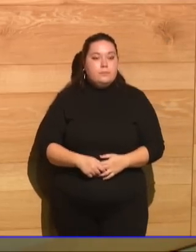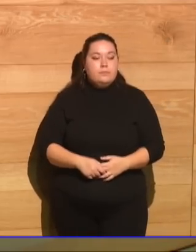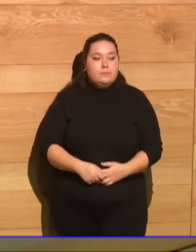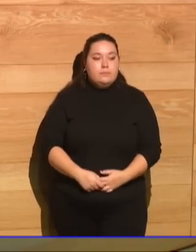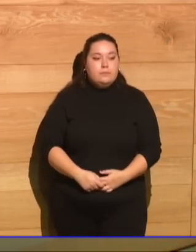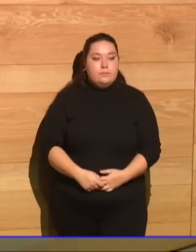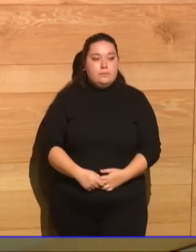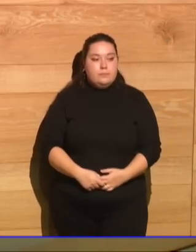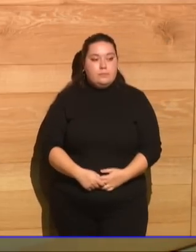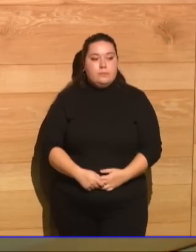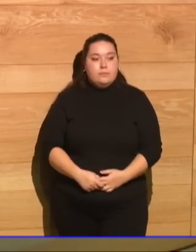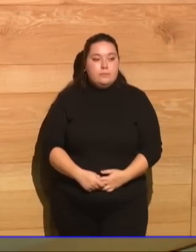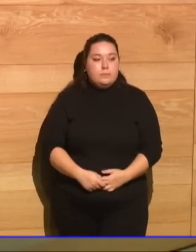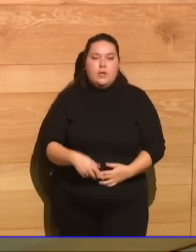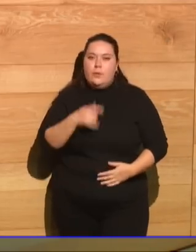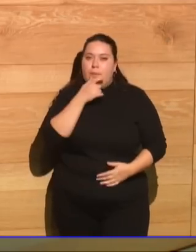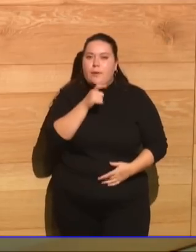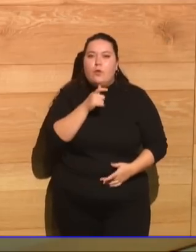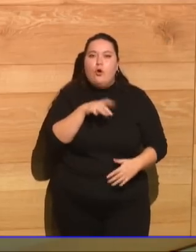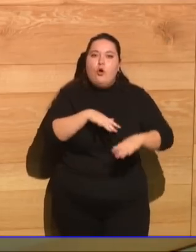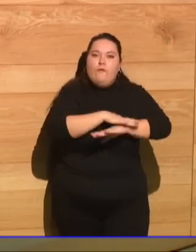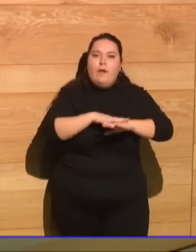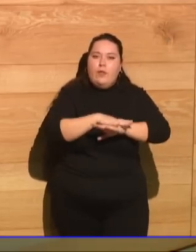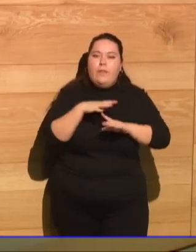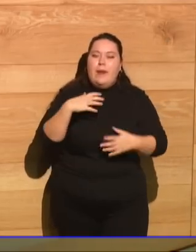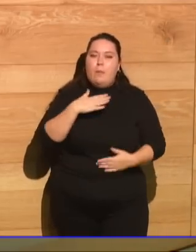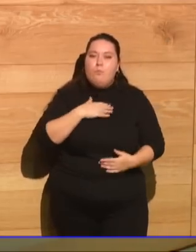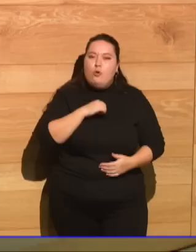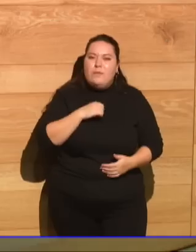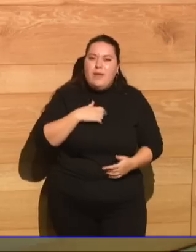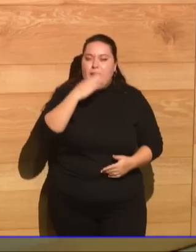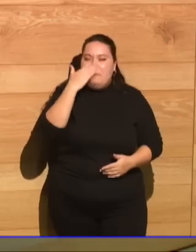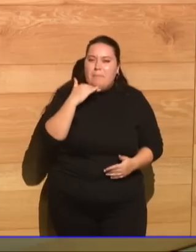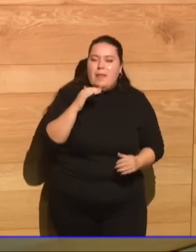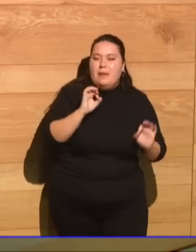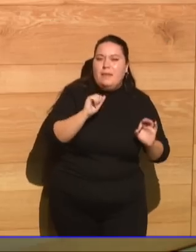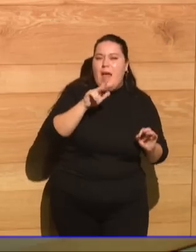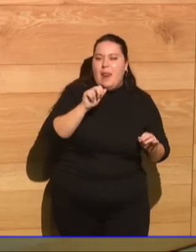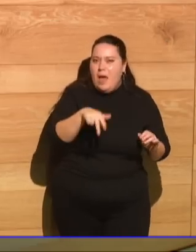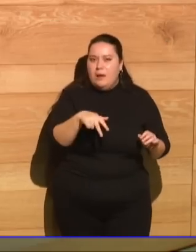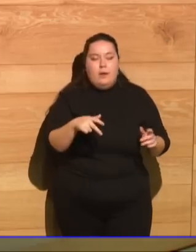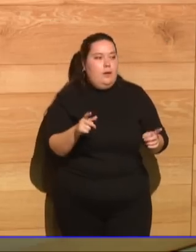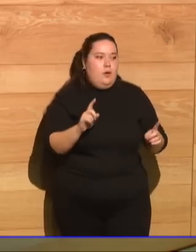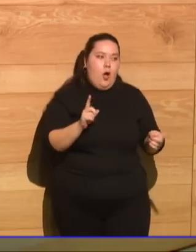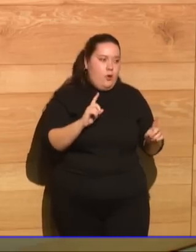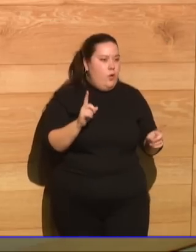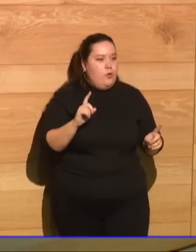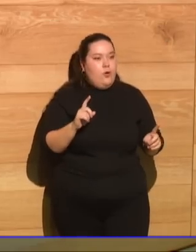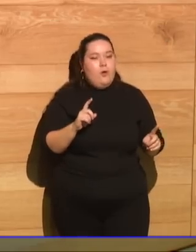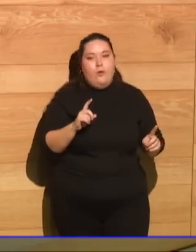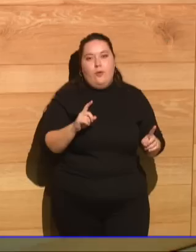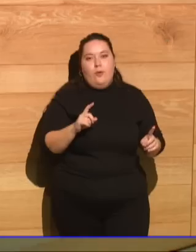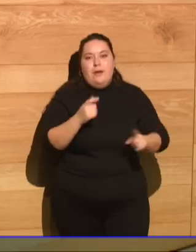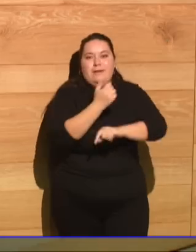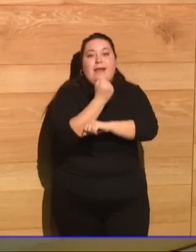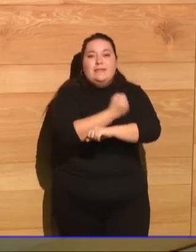de la propiedad, has dicho que me gusta muchísimo No, más. he dicho Gobernador gobernador. de la propiedad que yo no les he dicho nada porque seguro que existe. No. De hecho, podían